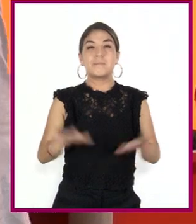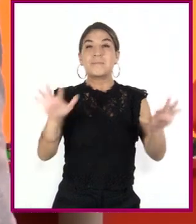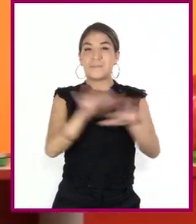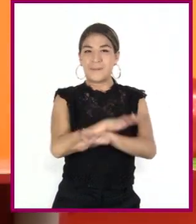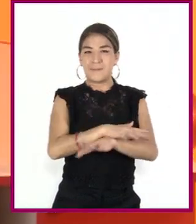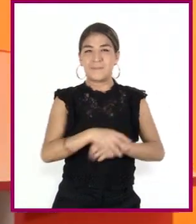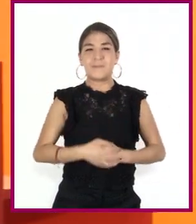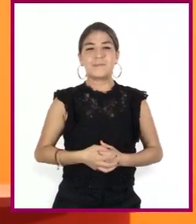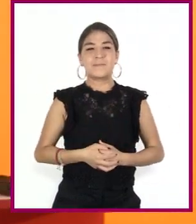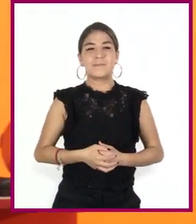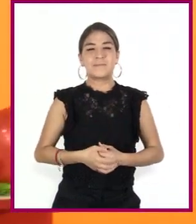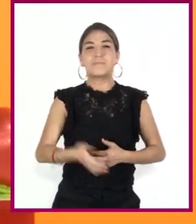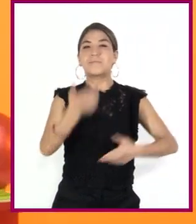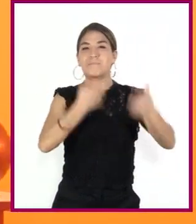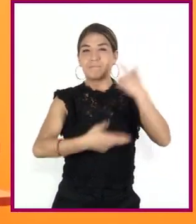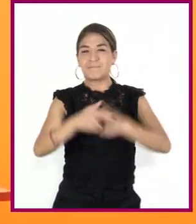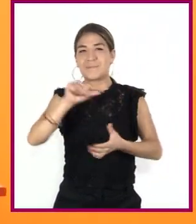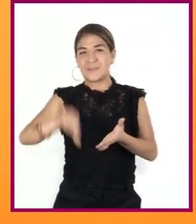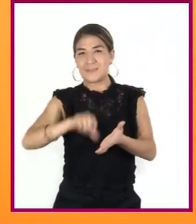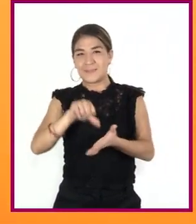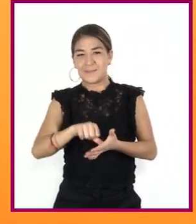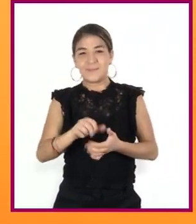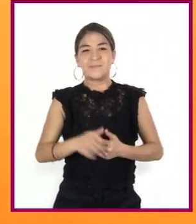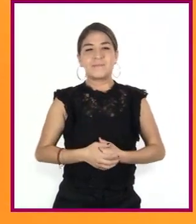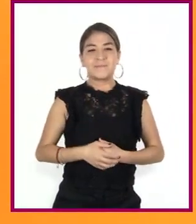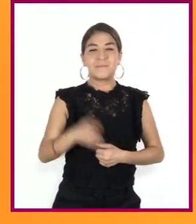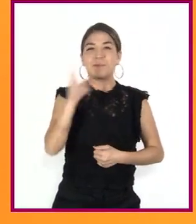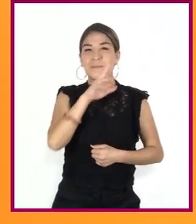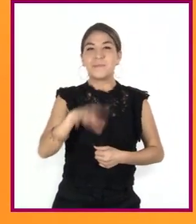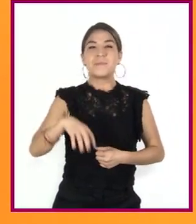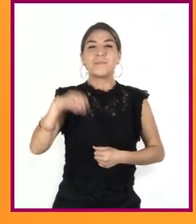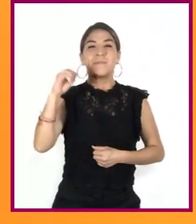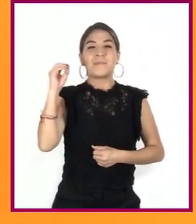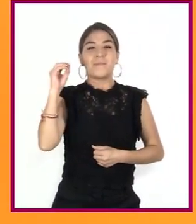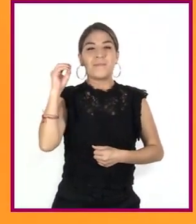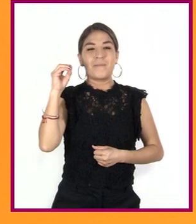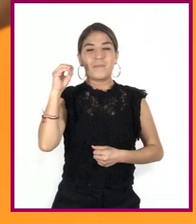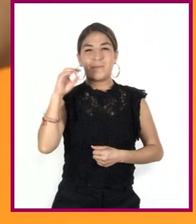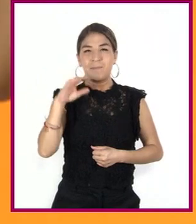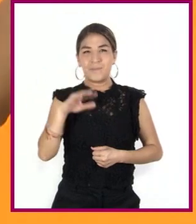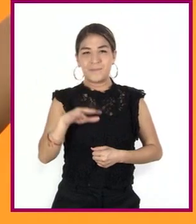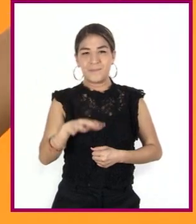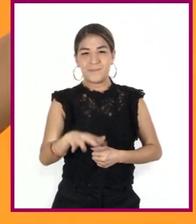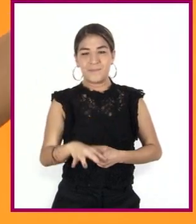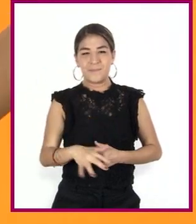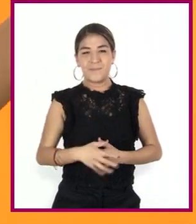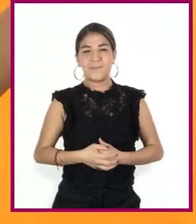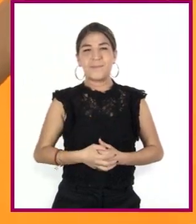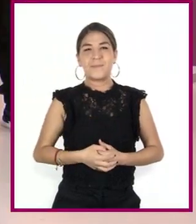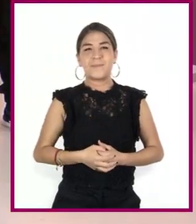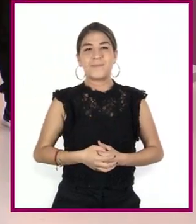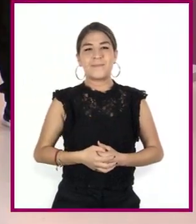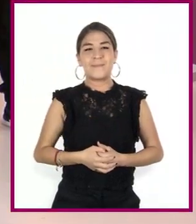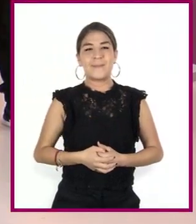Cambio. Regresamos al centro. Inhalamos. Y en la exhalación, vamos al